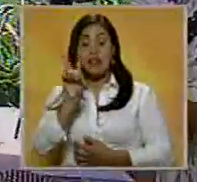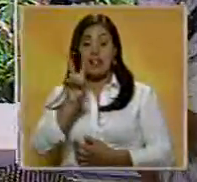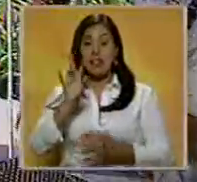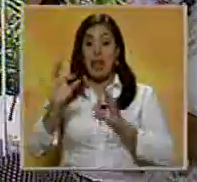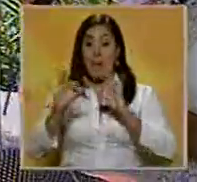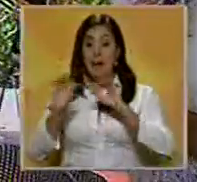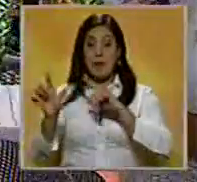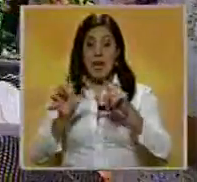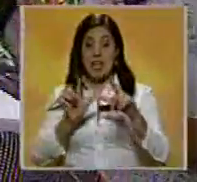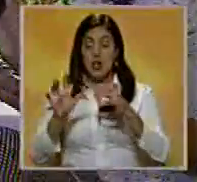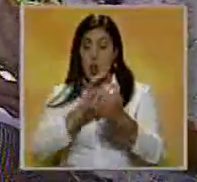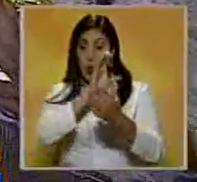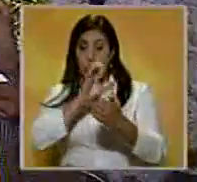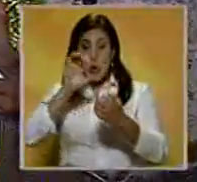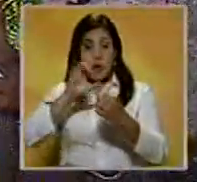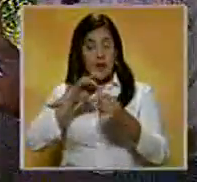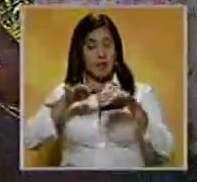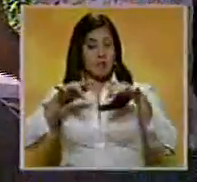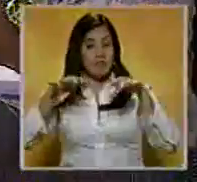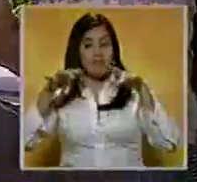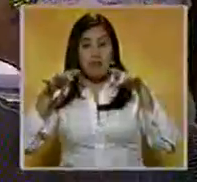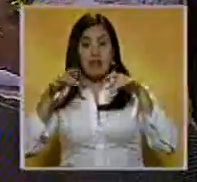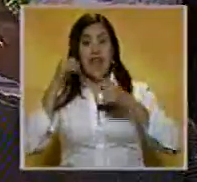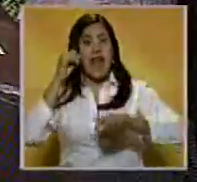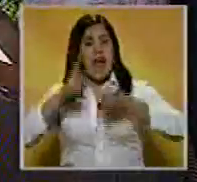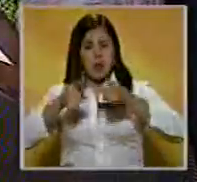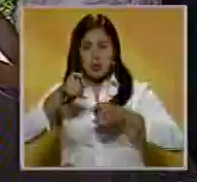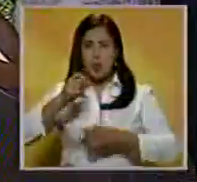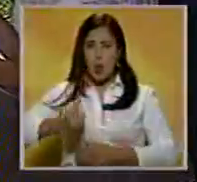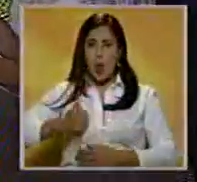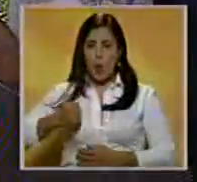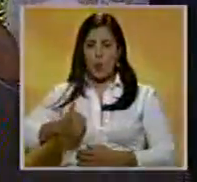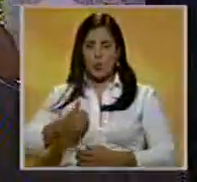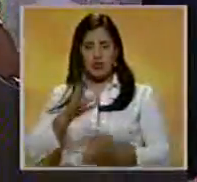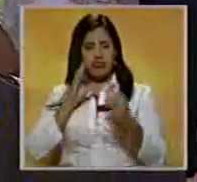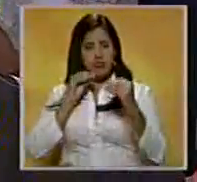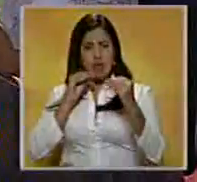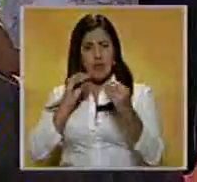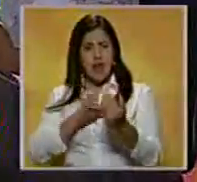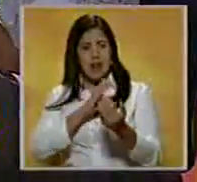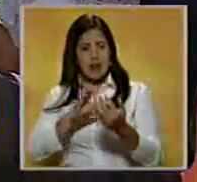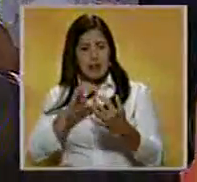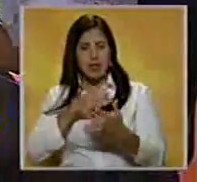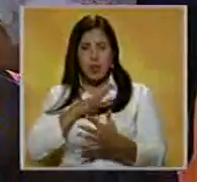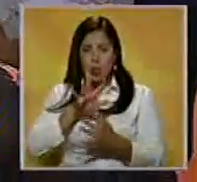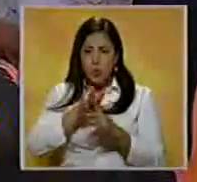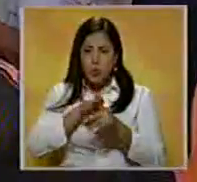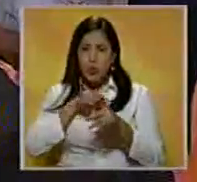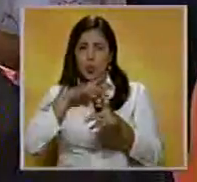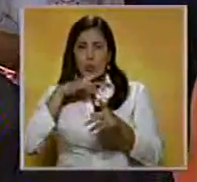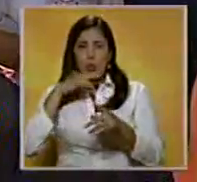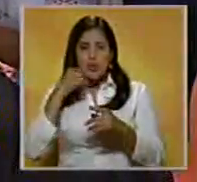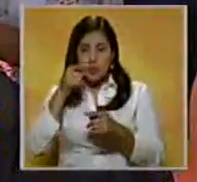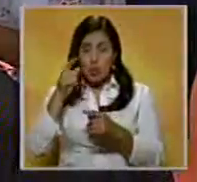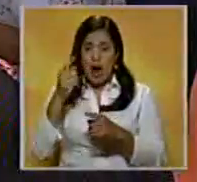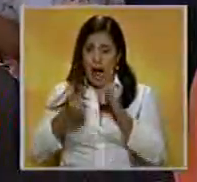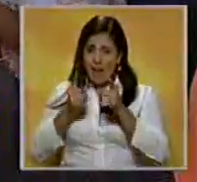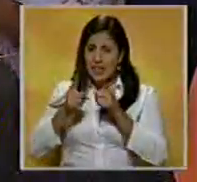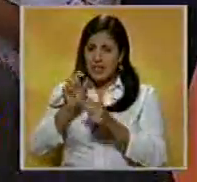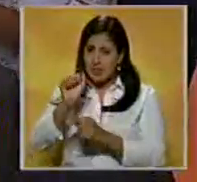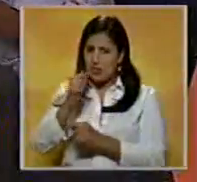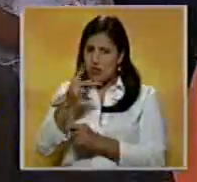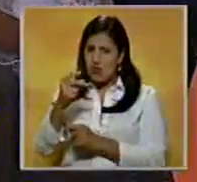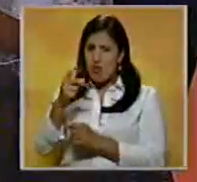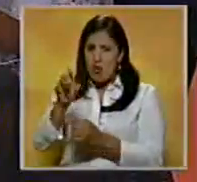para corear sus canciones, que son una maravilla. En alguna oportunidad ha comentado que escribe canciones románticas.